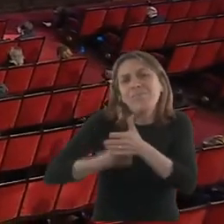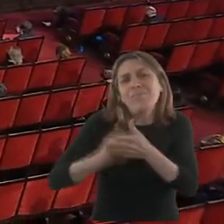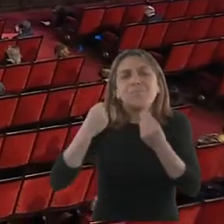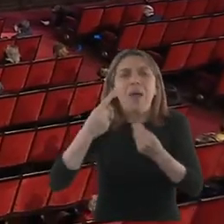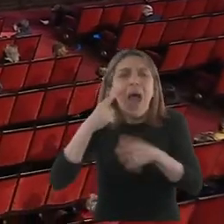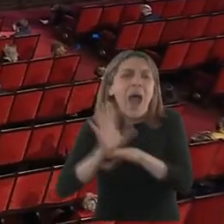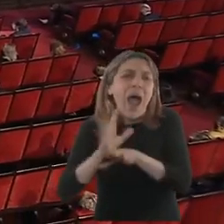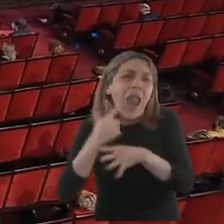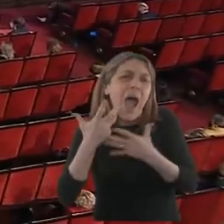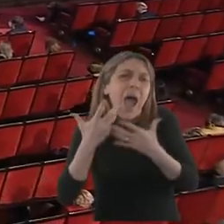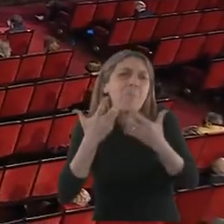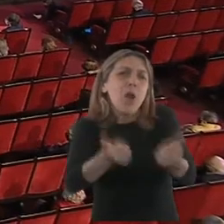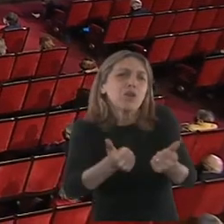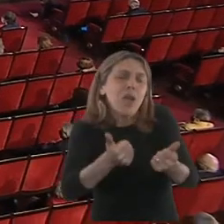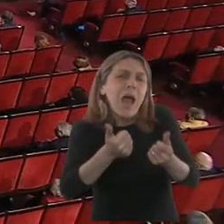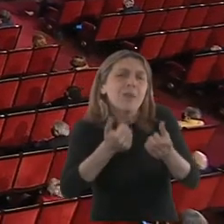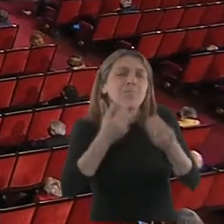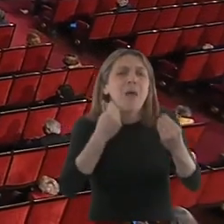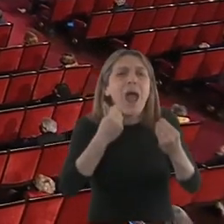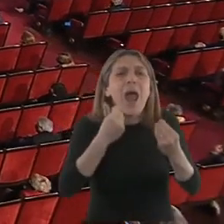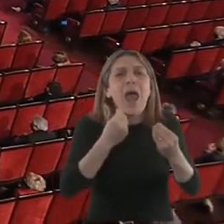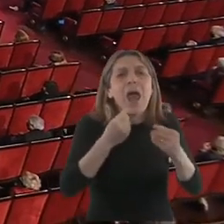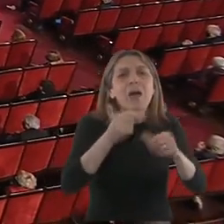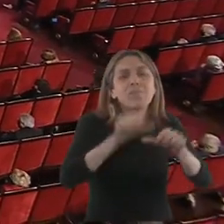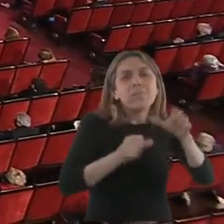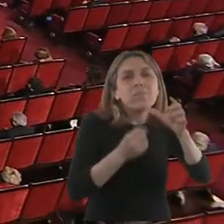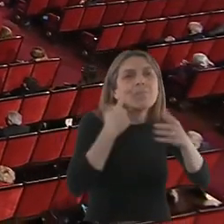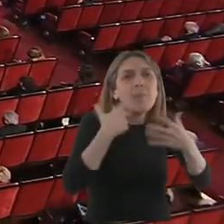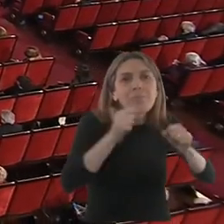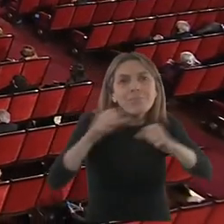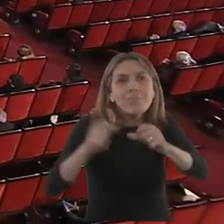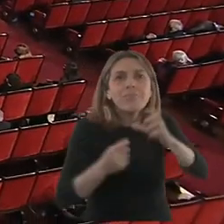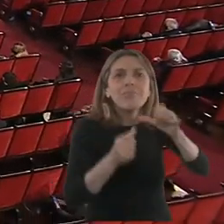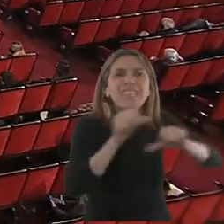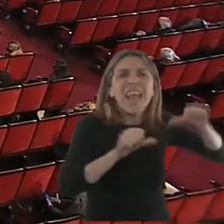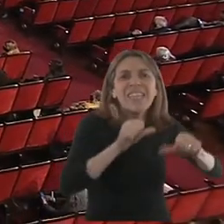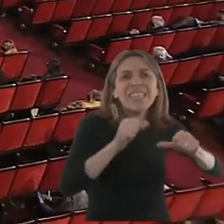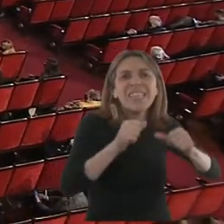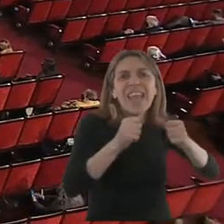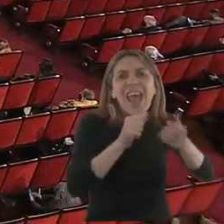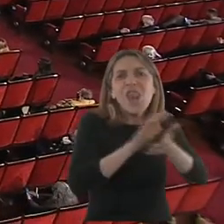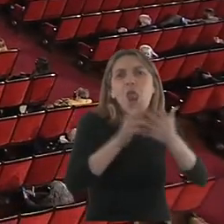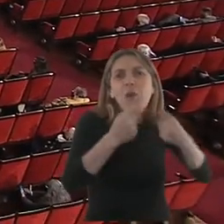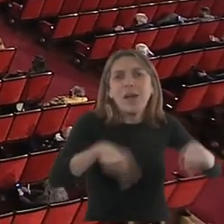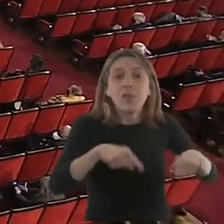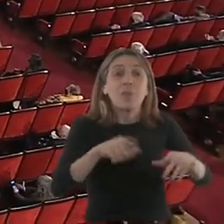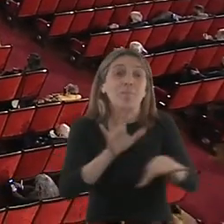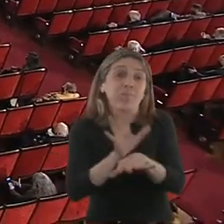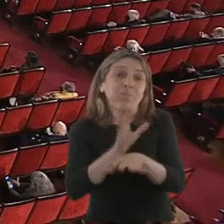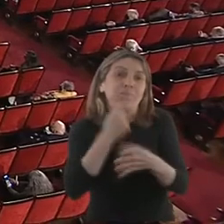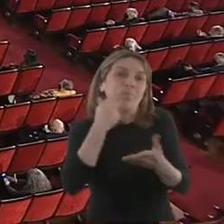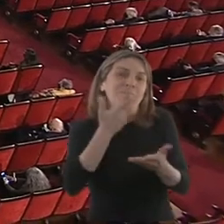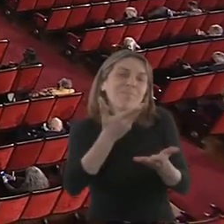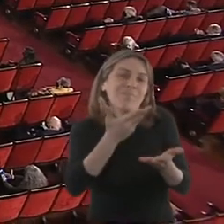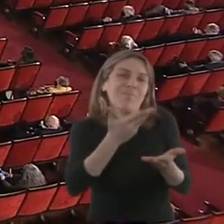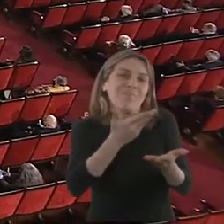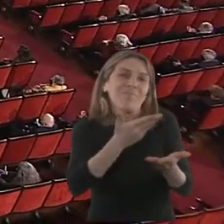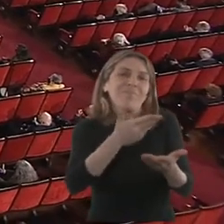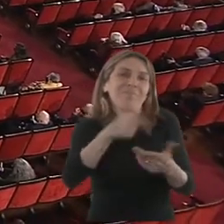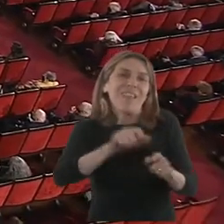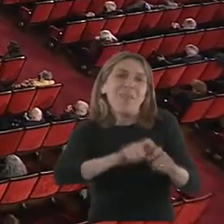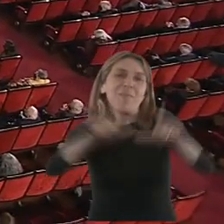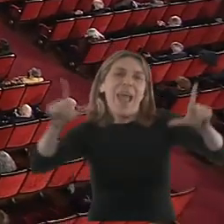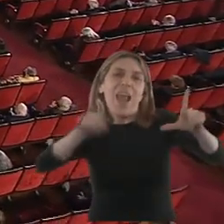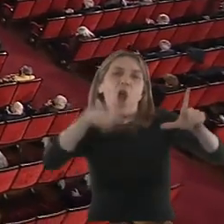país lo mejor de la ciencia y de la innovación. Los invito a que viajemos nuevamente a otro edificio de la Universidad de